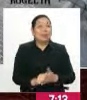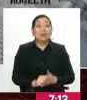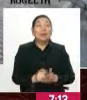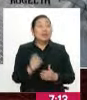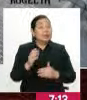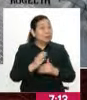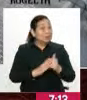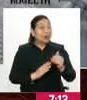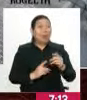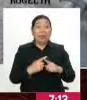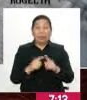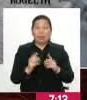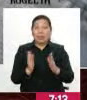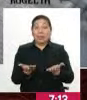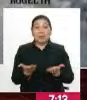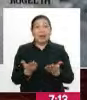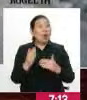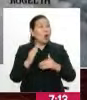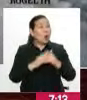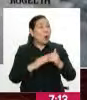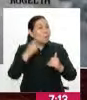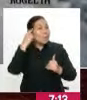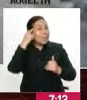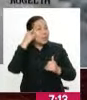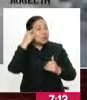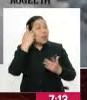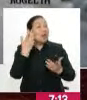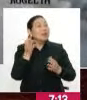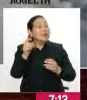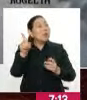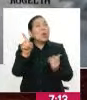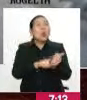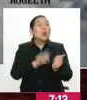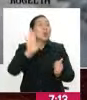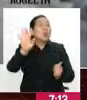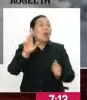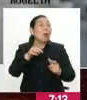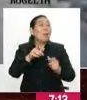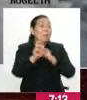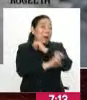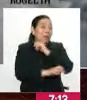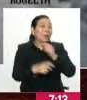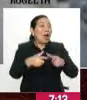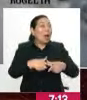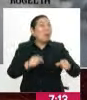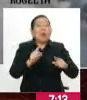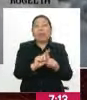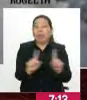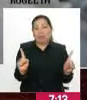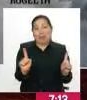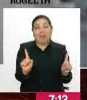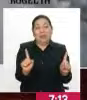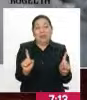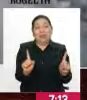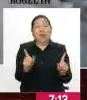se construye diferente, porque ahí ya se construye pensando en el movimiento telúrico, ¿no? Claro, ellos, en todo